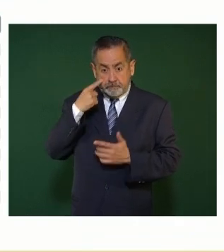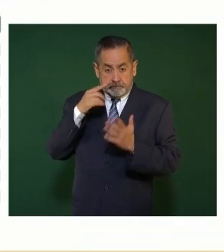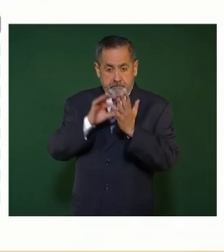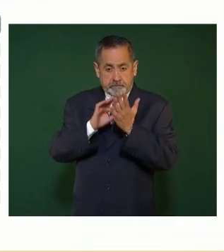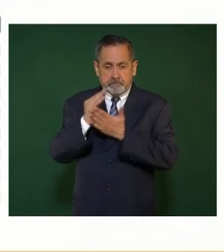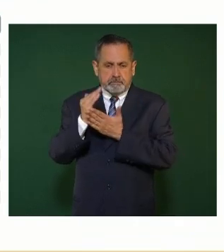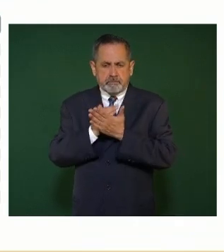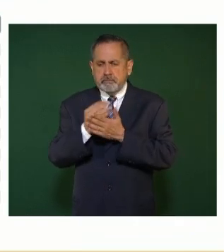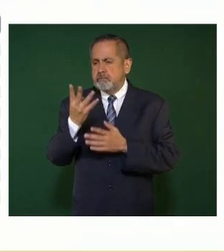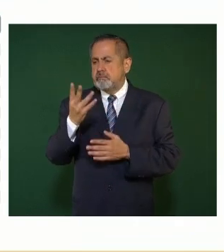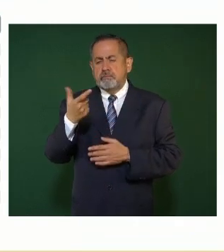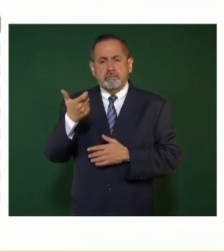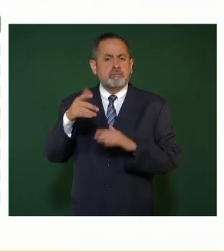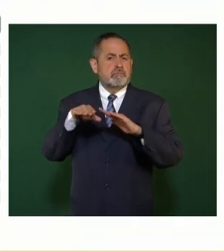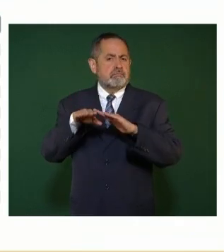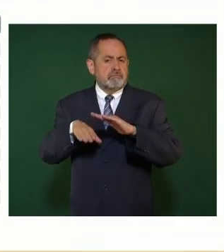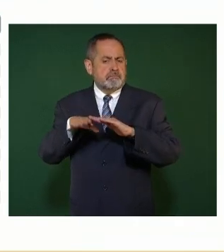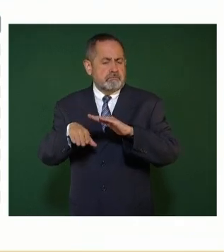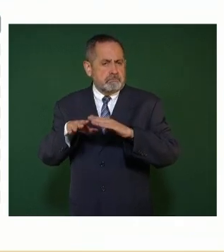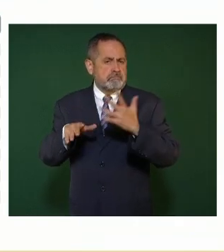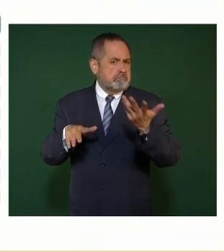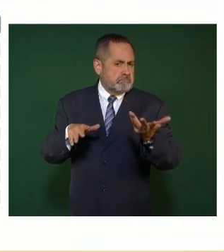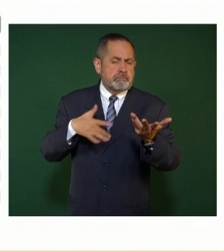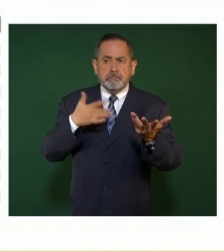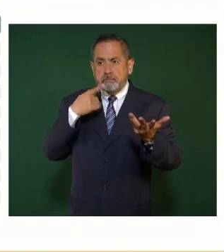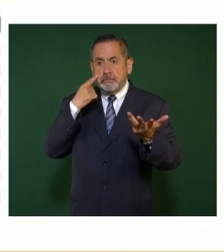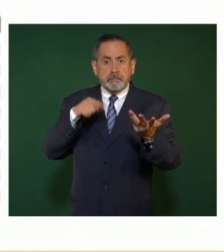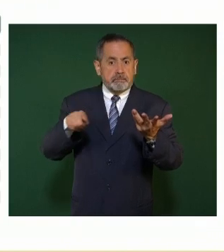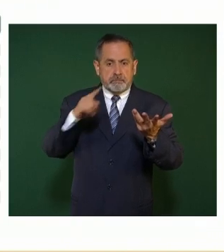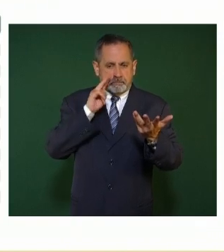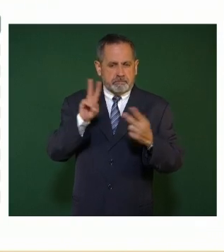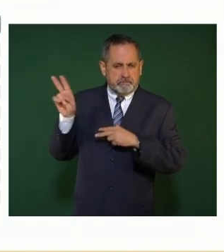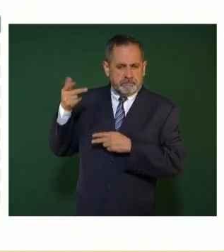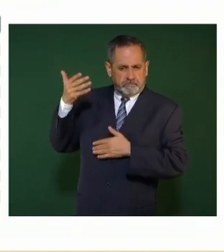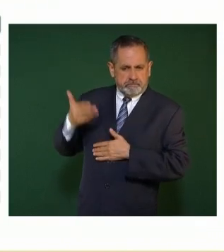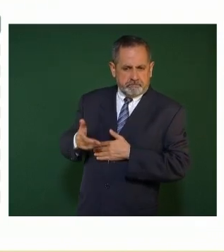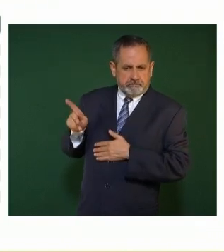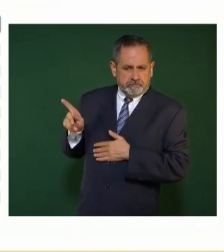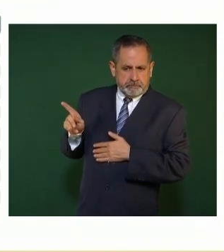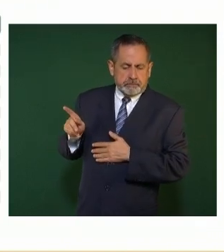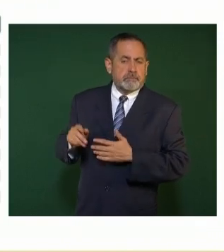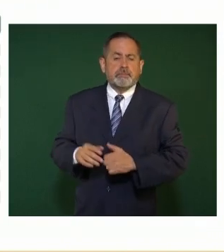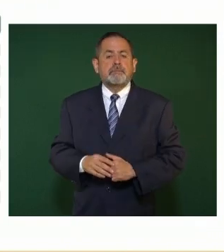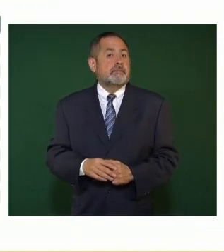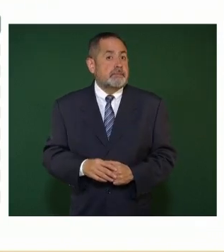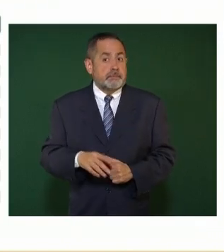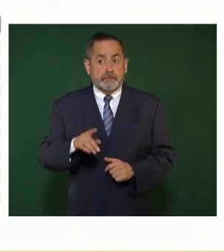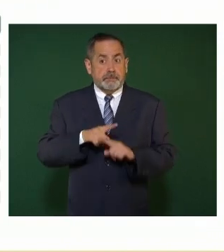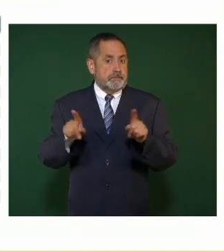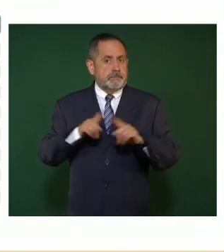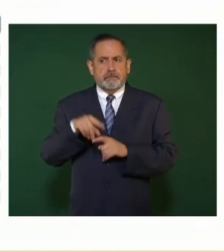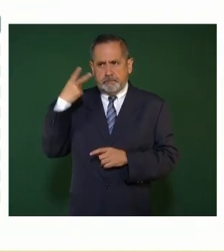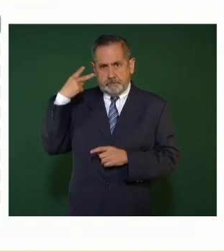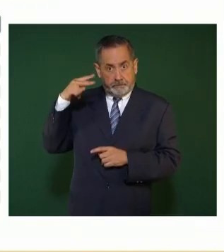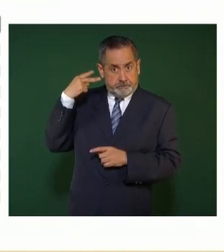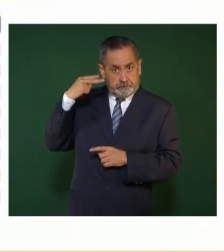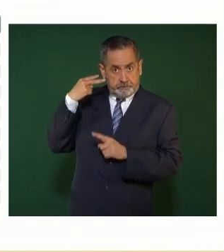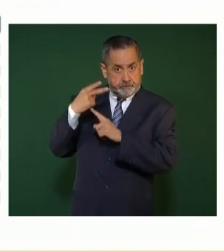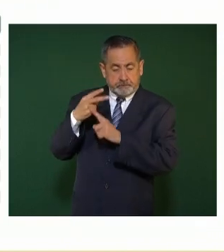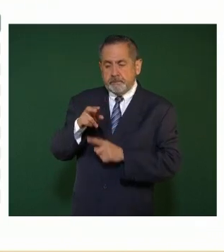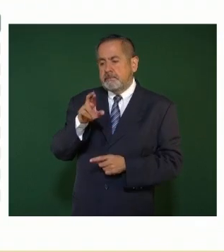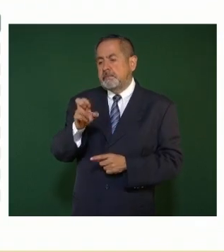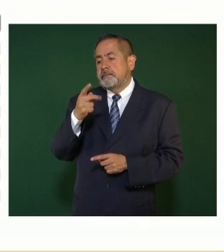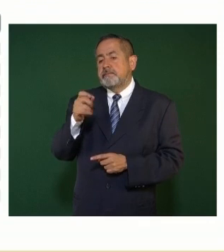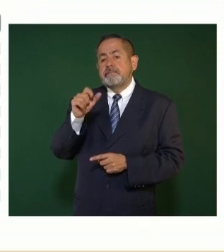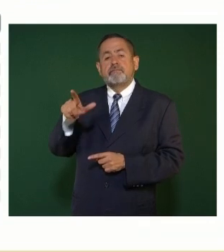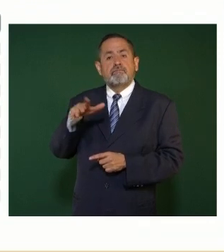indicador menor a 4 pesos y así en otros lugares que podemos ver en esta tabla. Sin embargo, en Veracruz nos encontramos que Repsol,